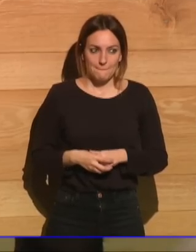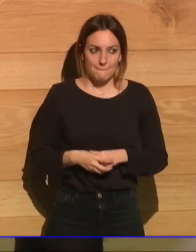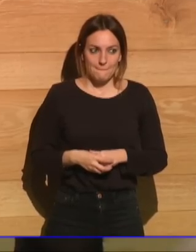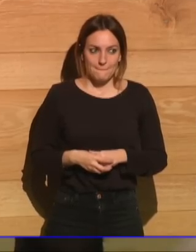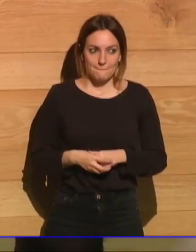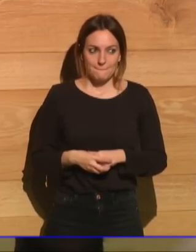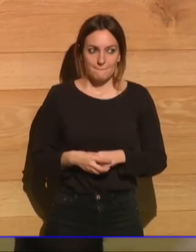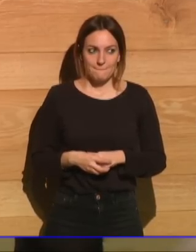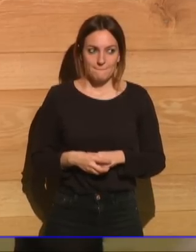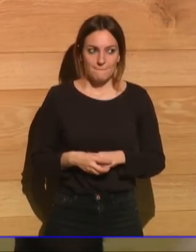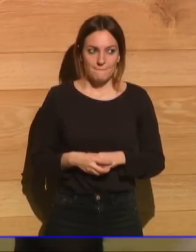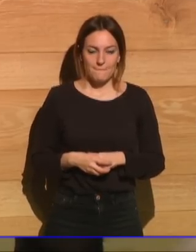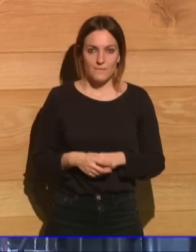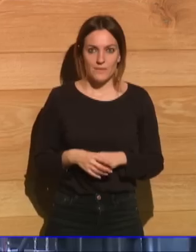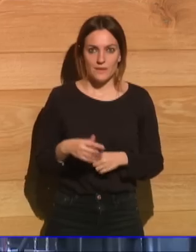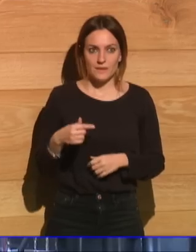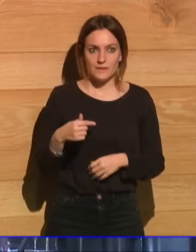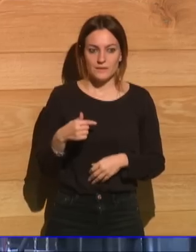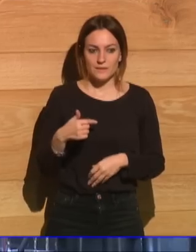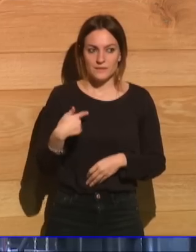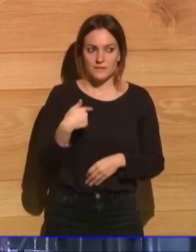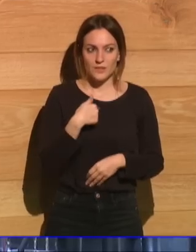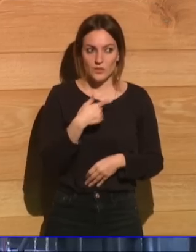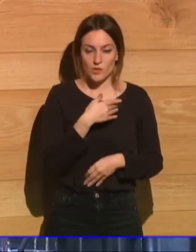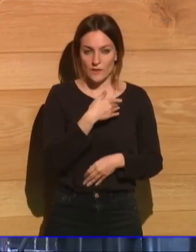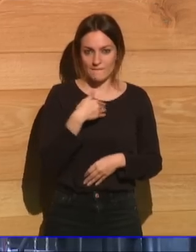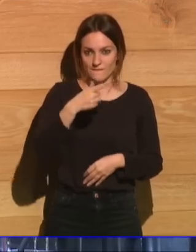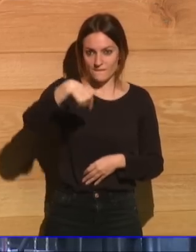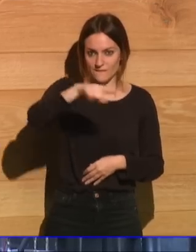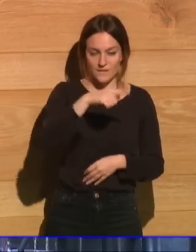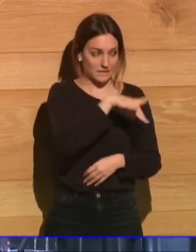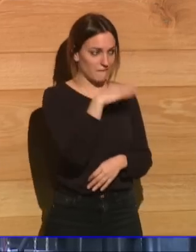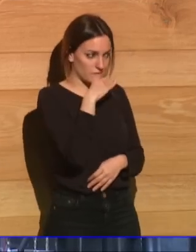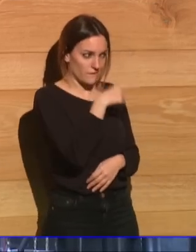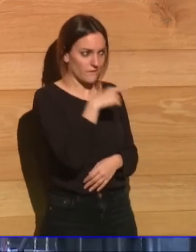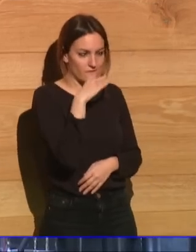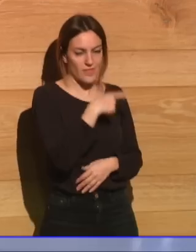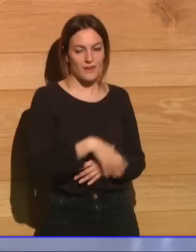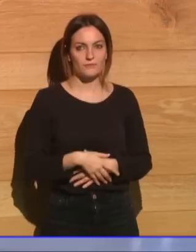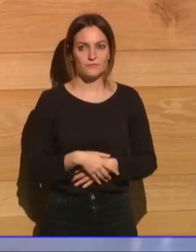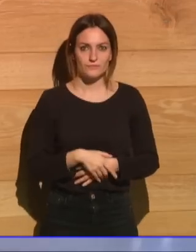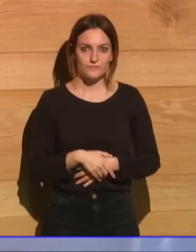Rusia. Solo quiero que fijéis vuestra atención. Se ha enfadado.